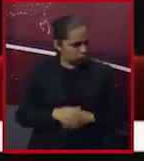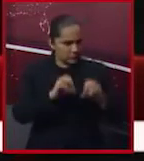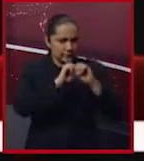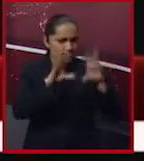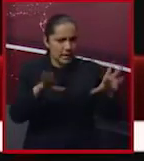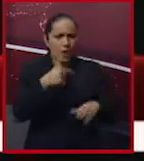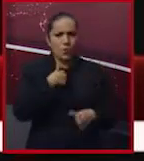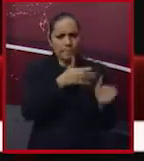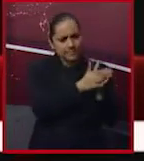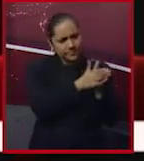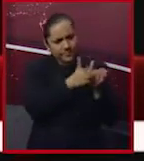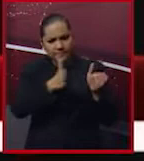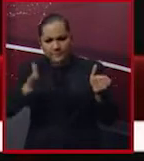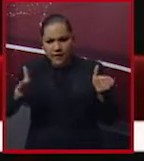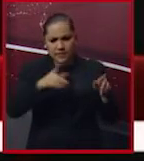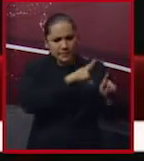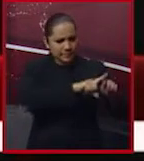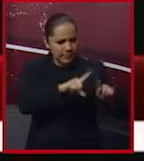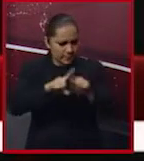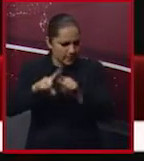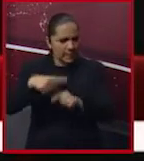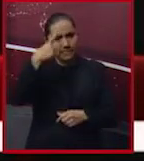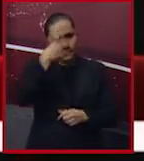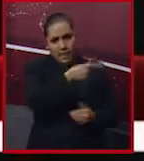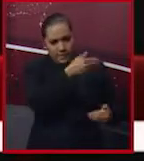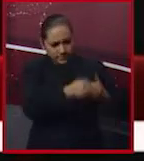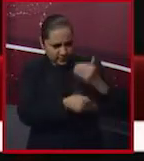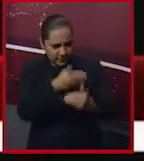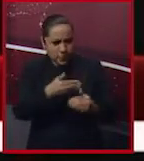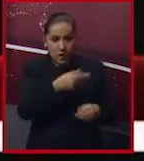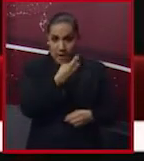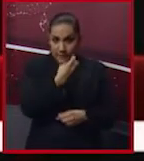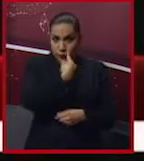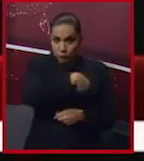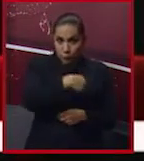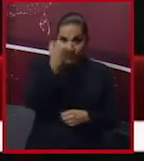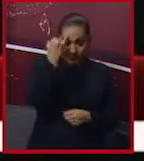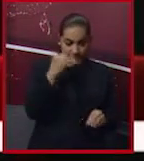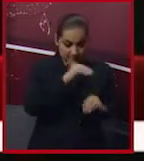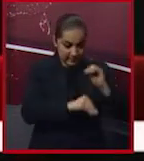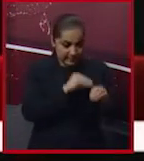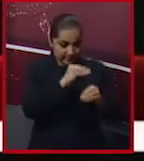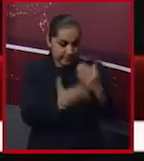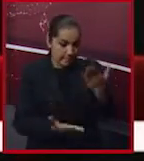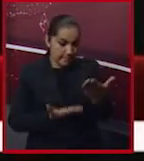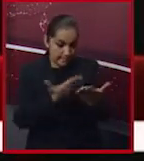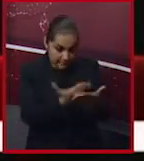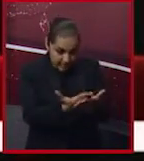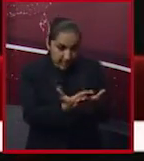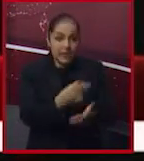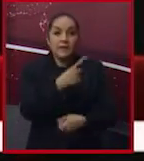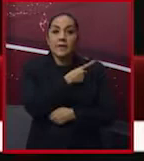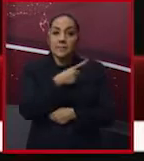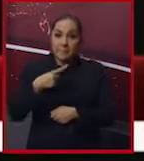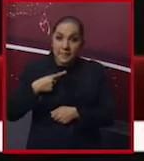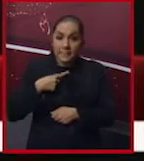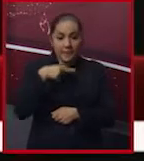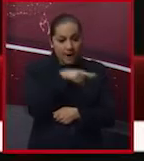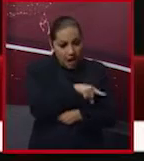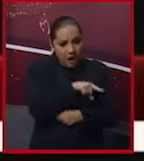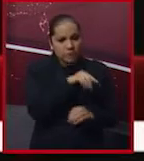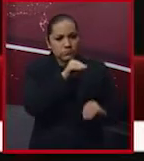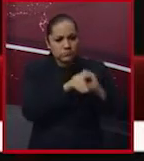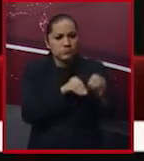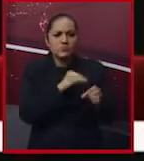procedimiento legislativo. O bien el legislador, antes de presentar su iniciativa, nos pide un apoyo para que se le haga